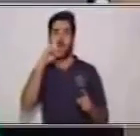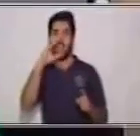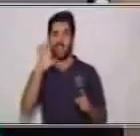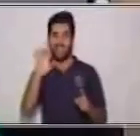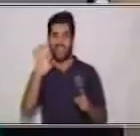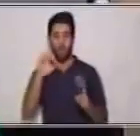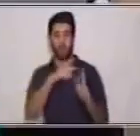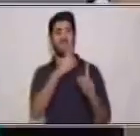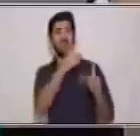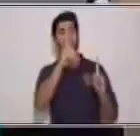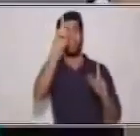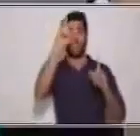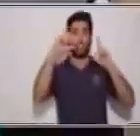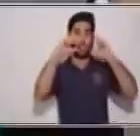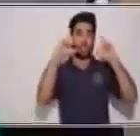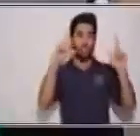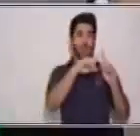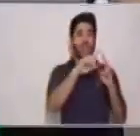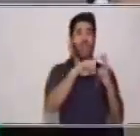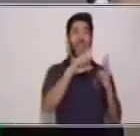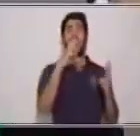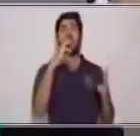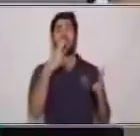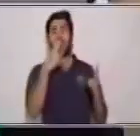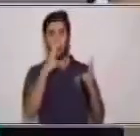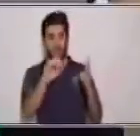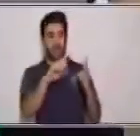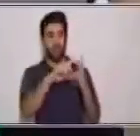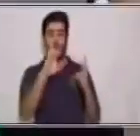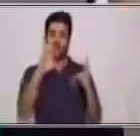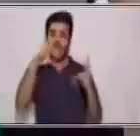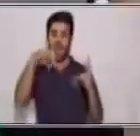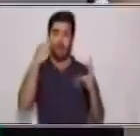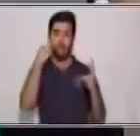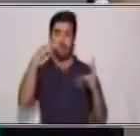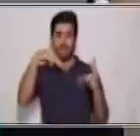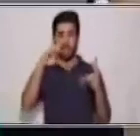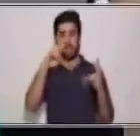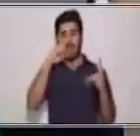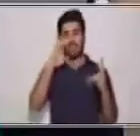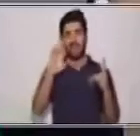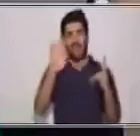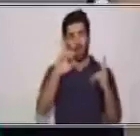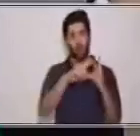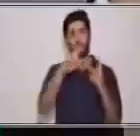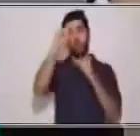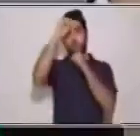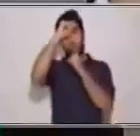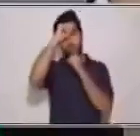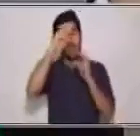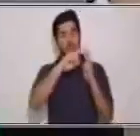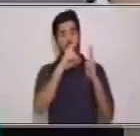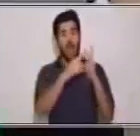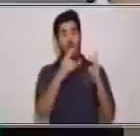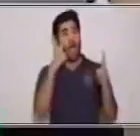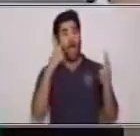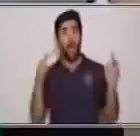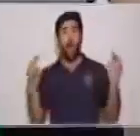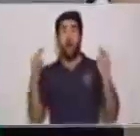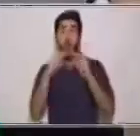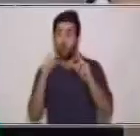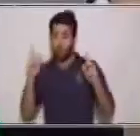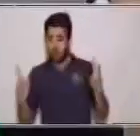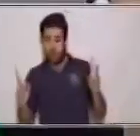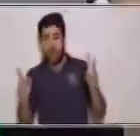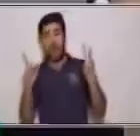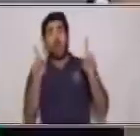que Pandora y el hermano de Prometeo, Epimeteo, se conocieran y propició con el tiempo que se casaran. Pero